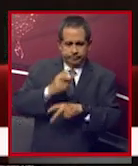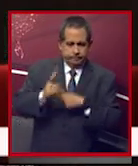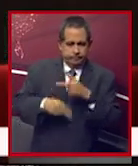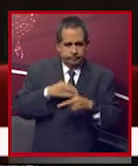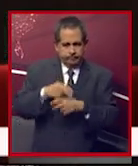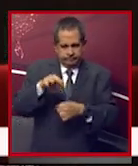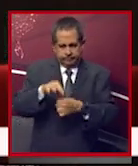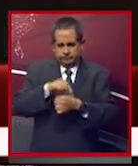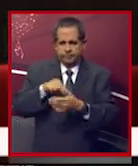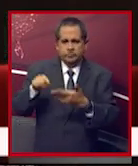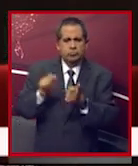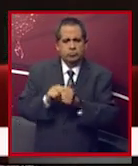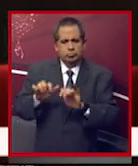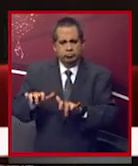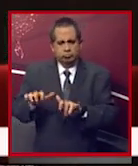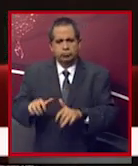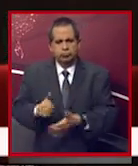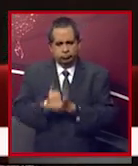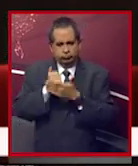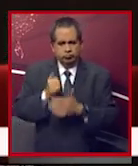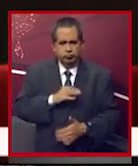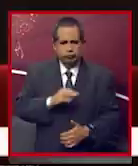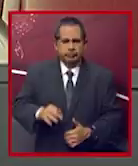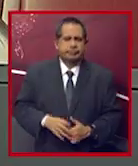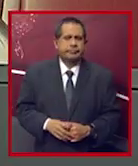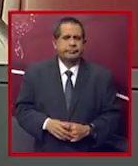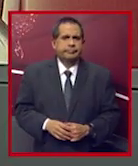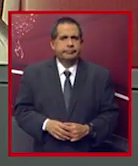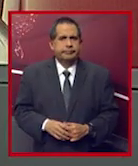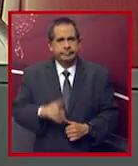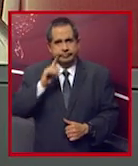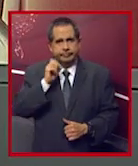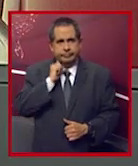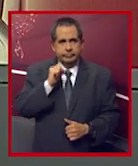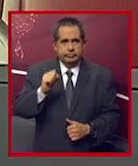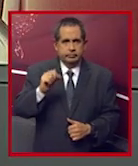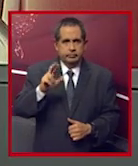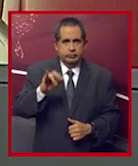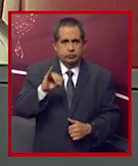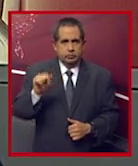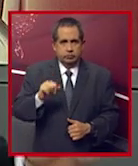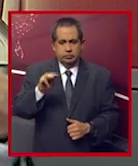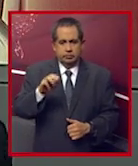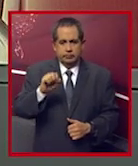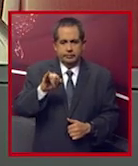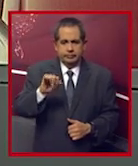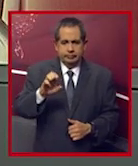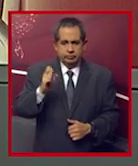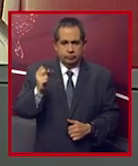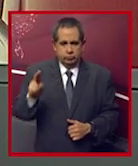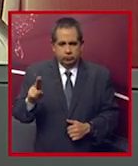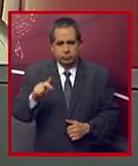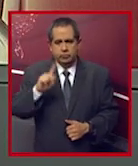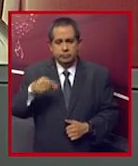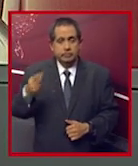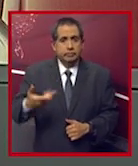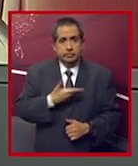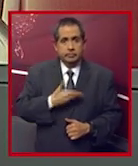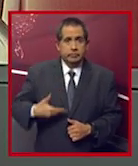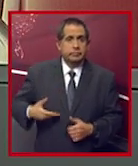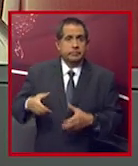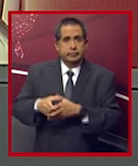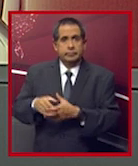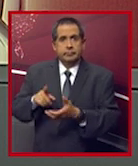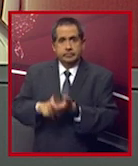voto electrónico en nuestro país. La senadora Claudia Ruiz Massieu, quien también funge como presidenta del Comité Ejecutivo Nacional del